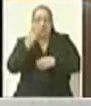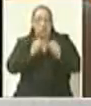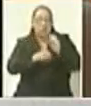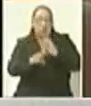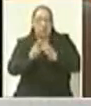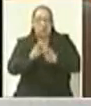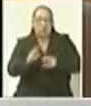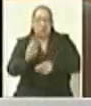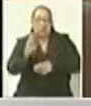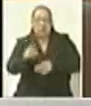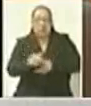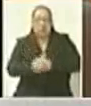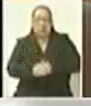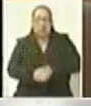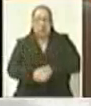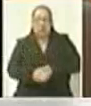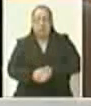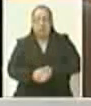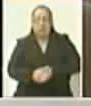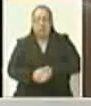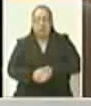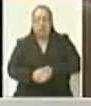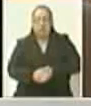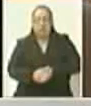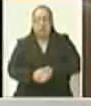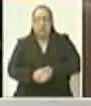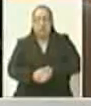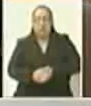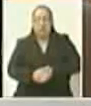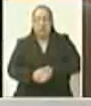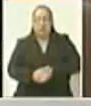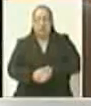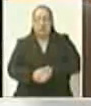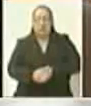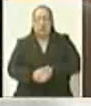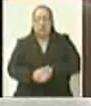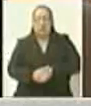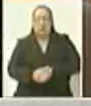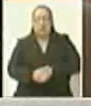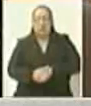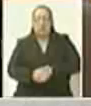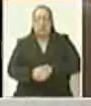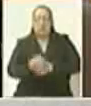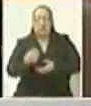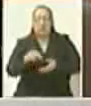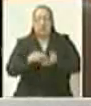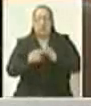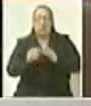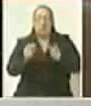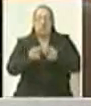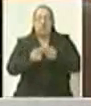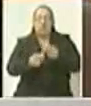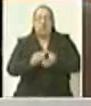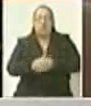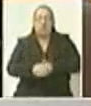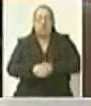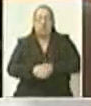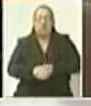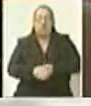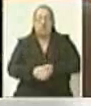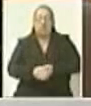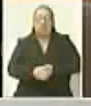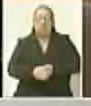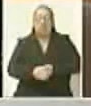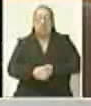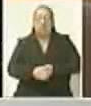río Rímac, no a la indiferencia. Y lo que se refiere, señor presidente, a lo que ha expresado mi colega y congresista por Chota o